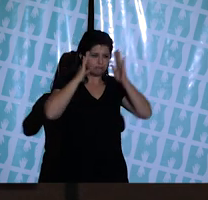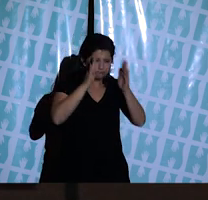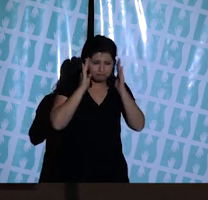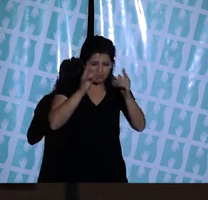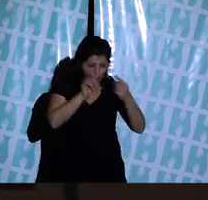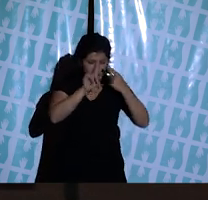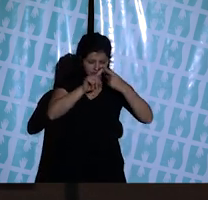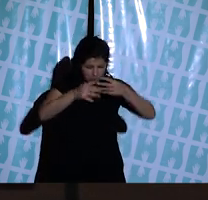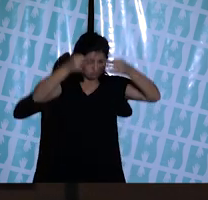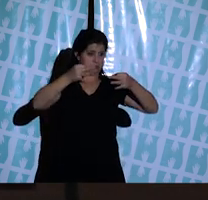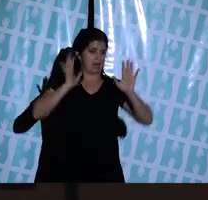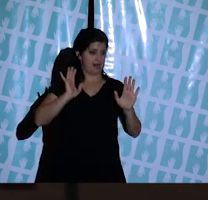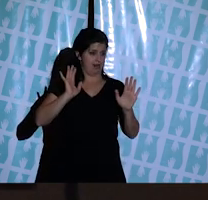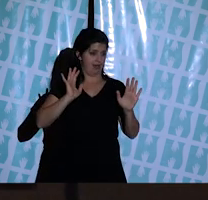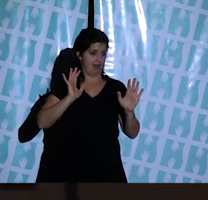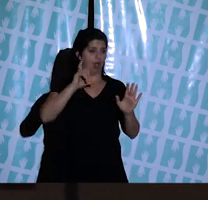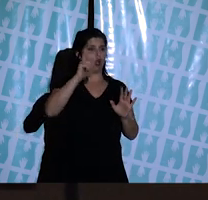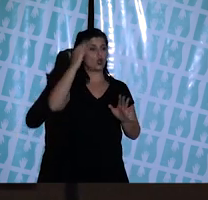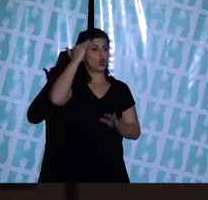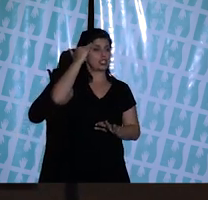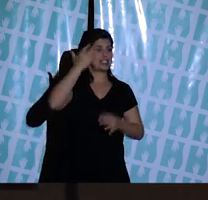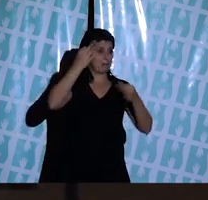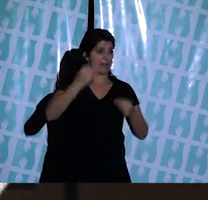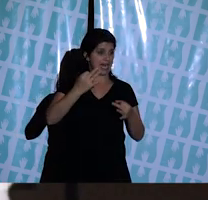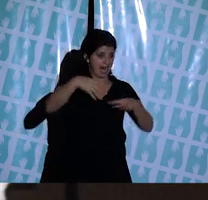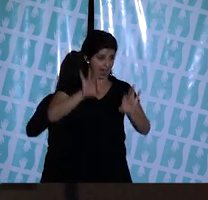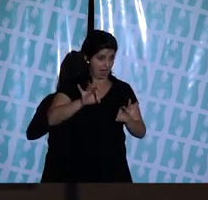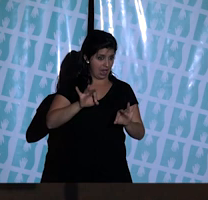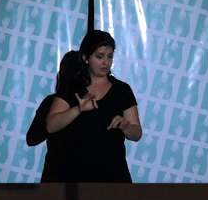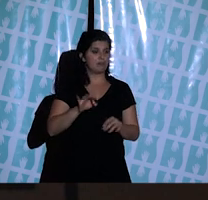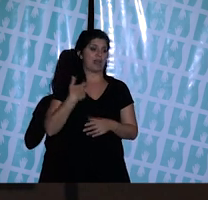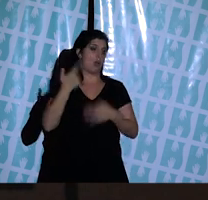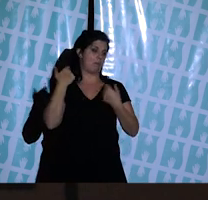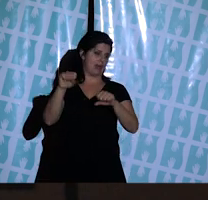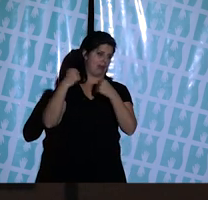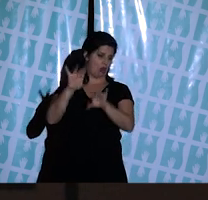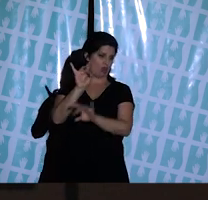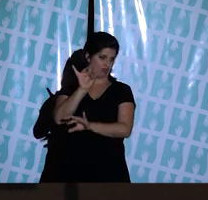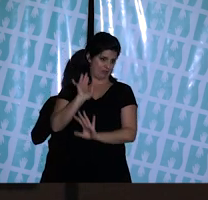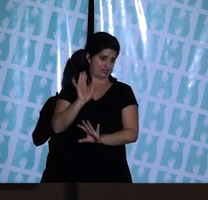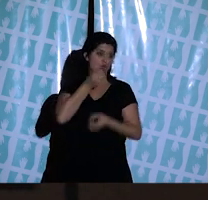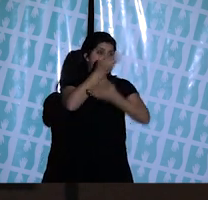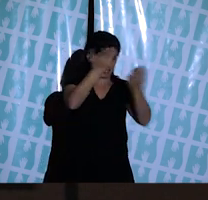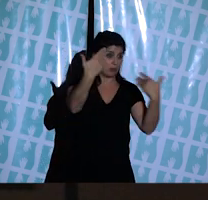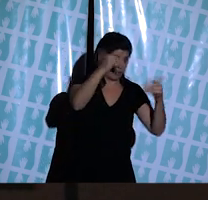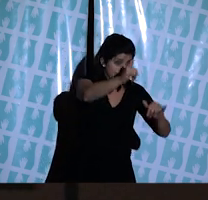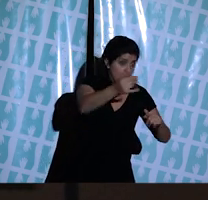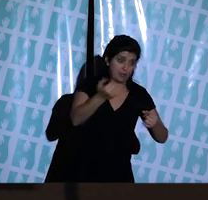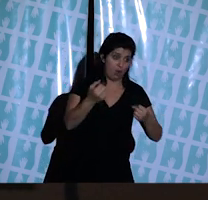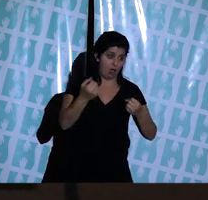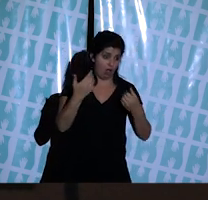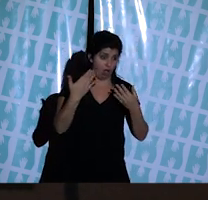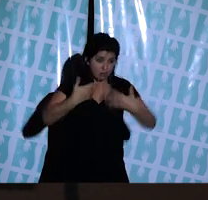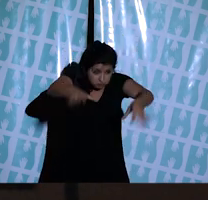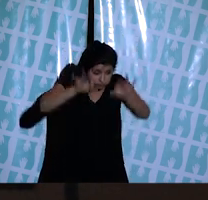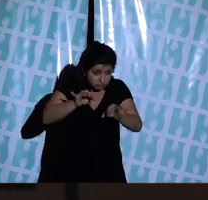bueno, cualquiera lo puede hacer. Ahora practicarlo no es para cualquiera. Sin embargo, un investigador